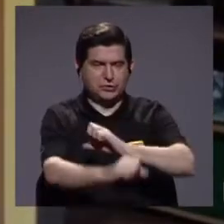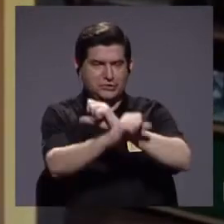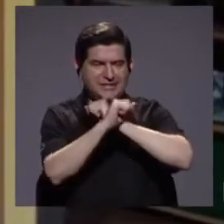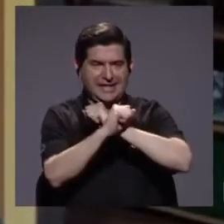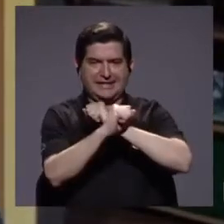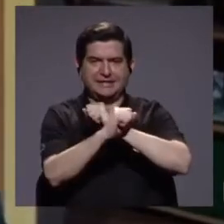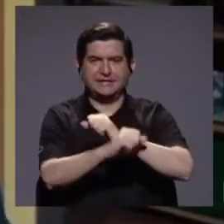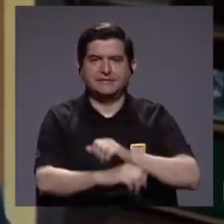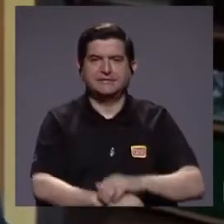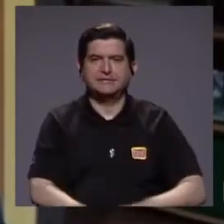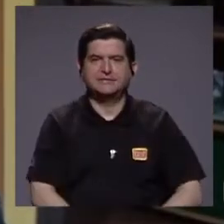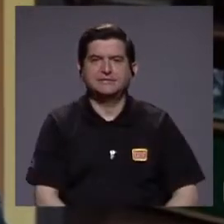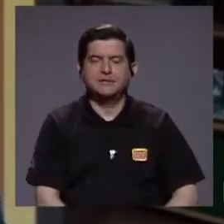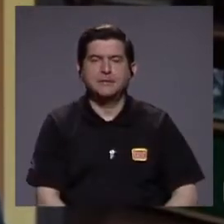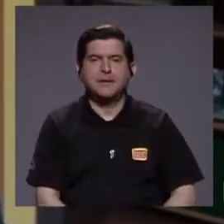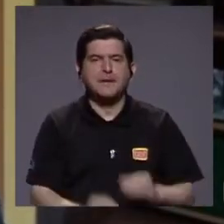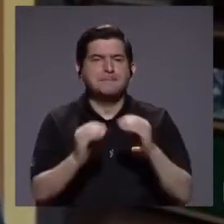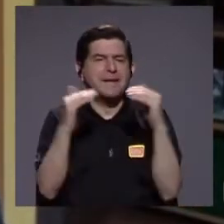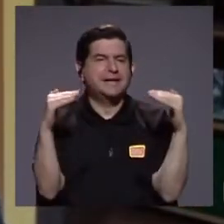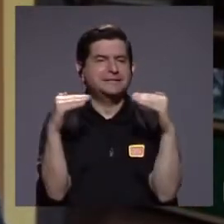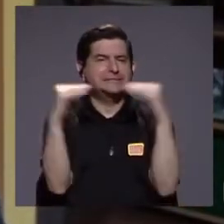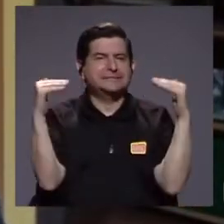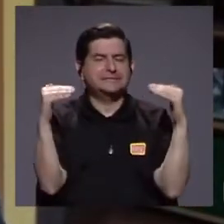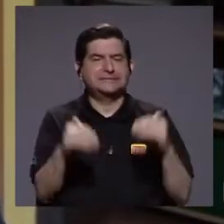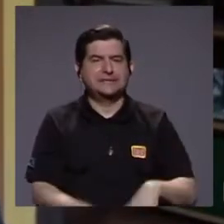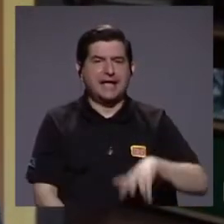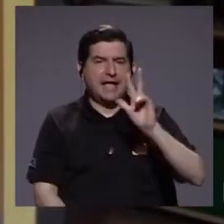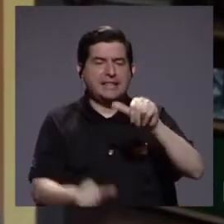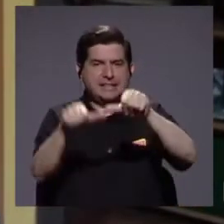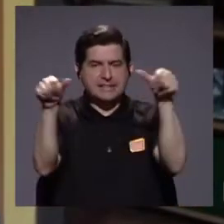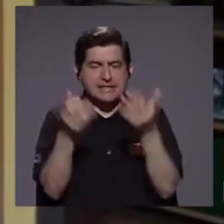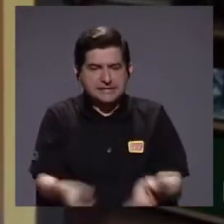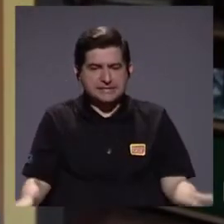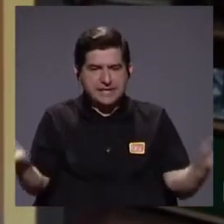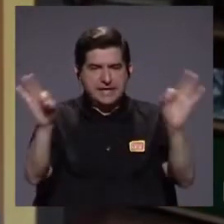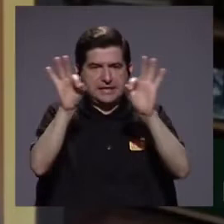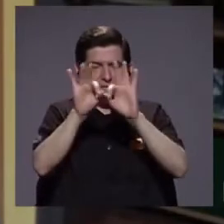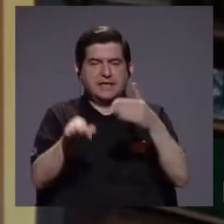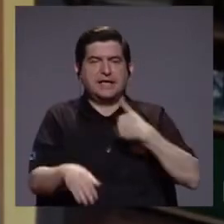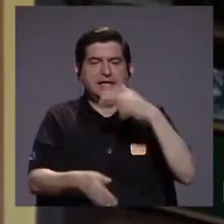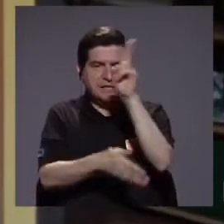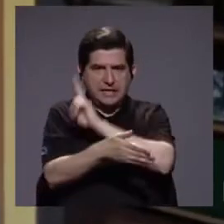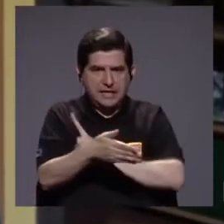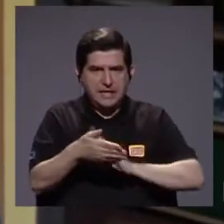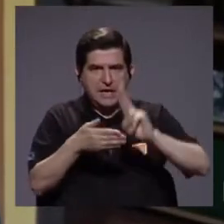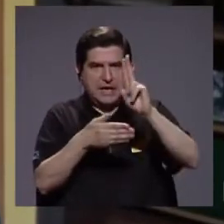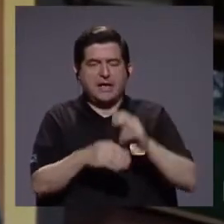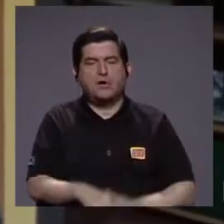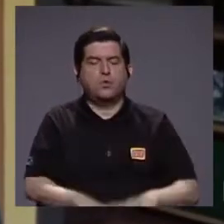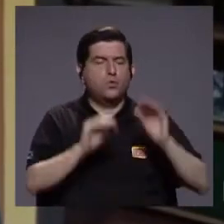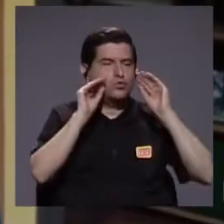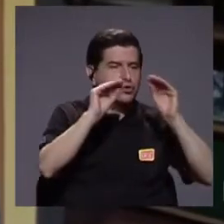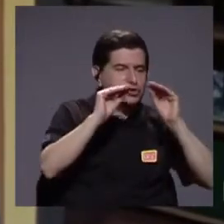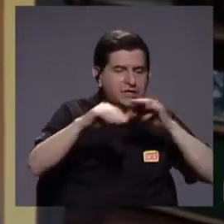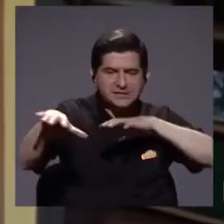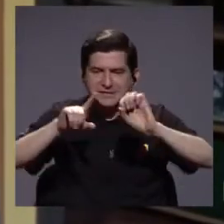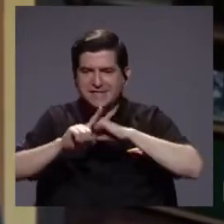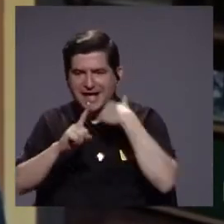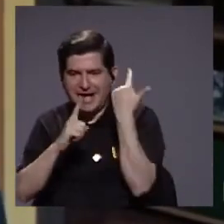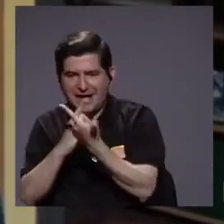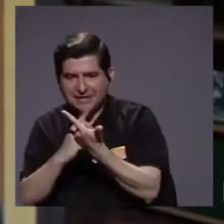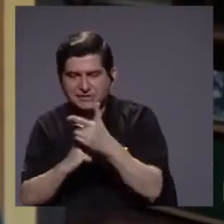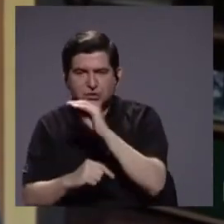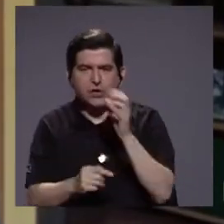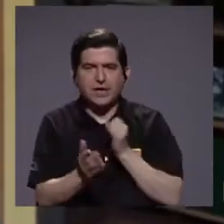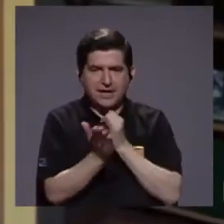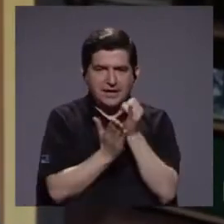garantizar una mayor equidad en las tres áreas sustantivas de nuestra universidad: la docencia, la acción social